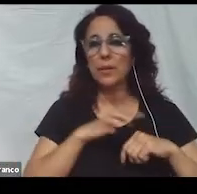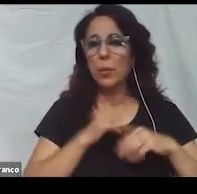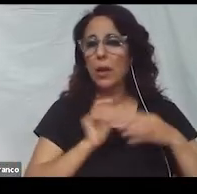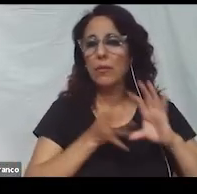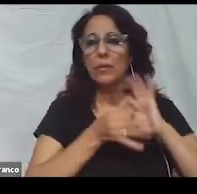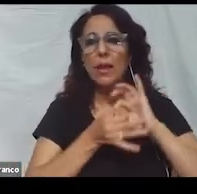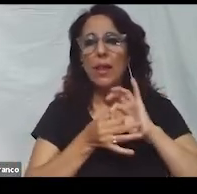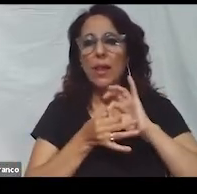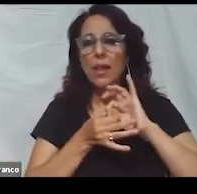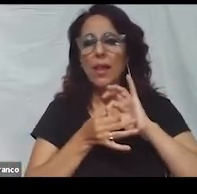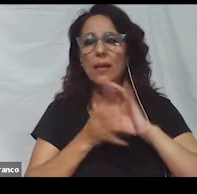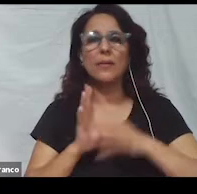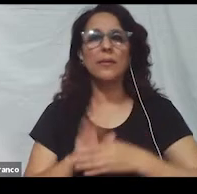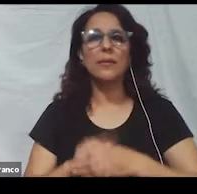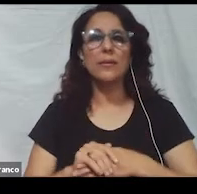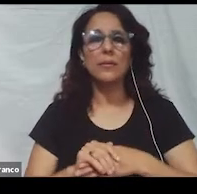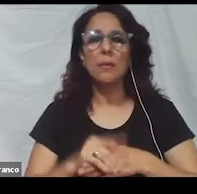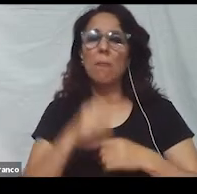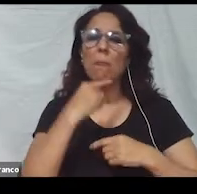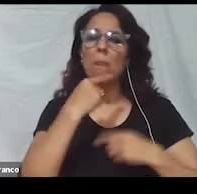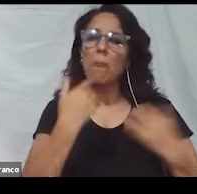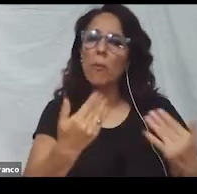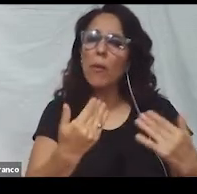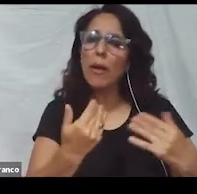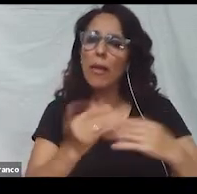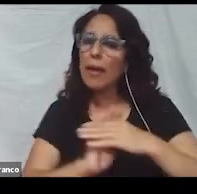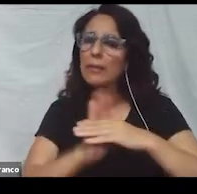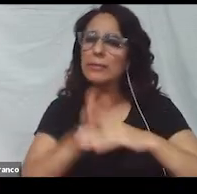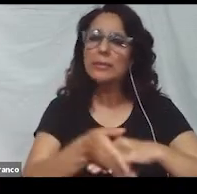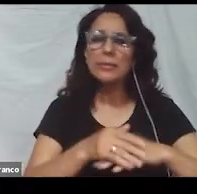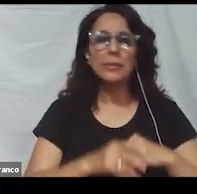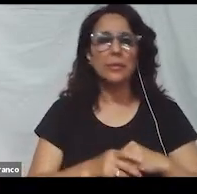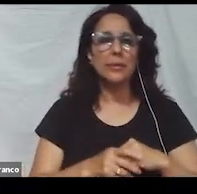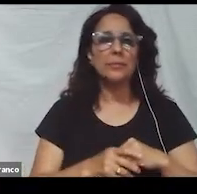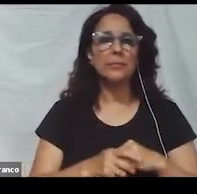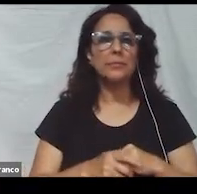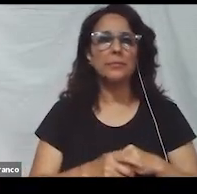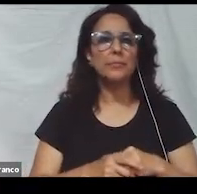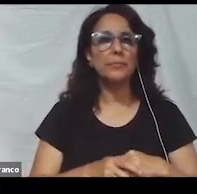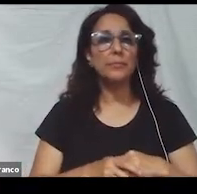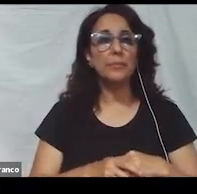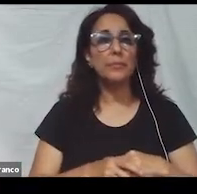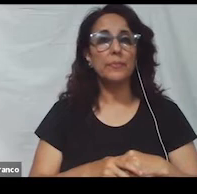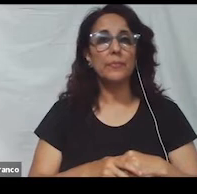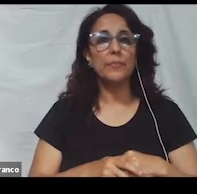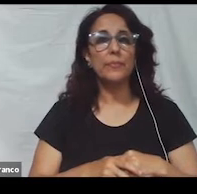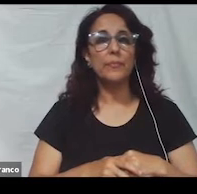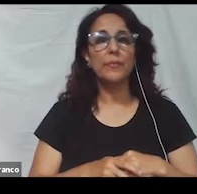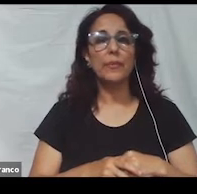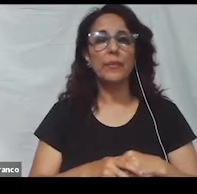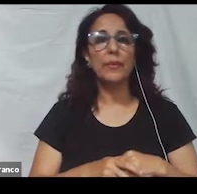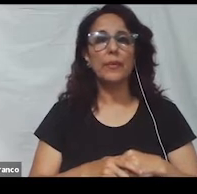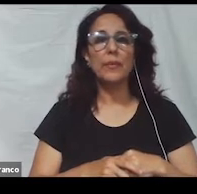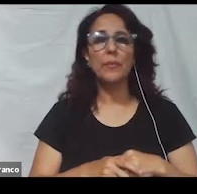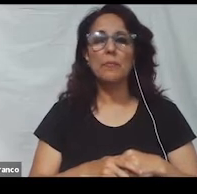hay un enlace en el que pueden ustedes revisar diferentes formas de hacer accesible una tabla. Pero aquí está como